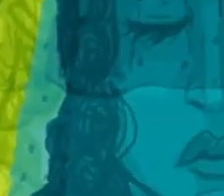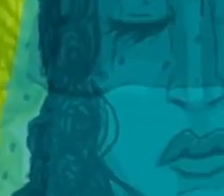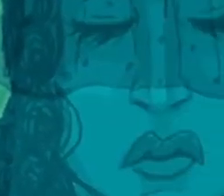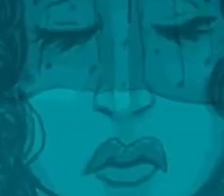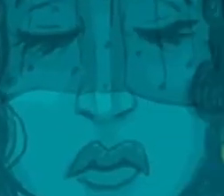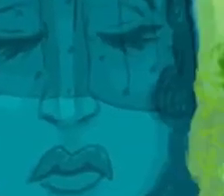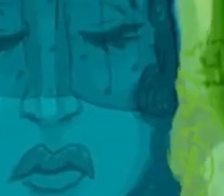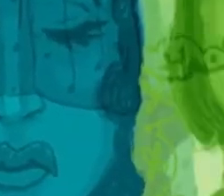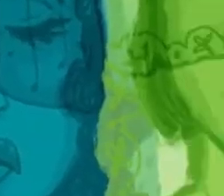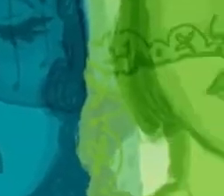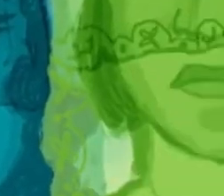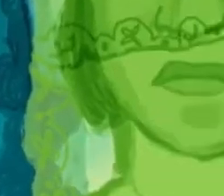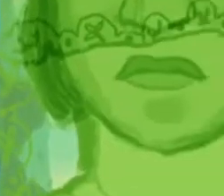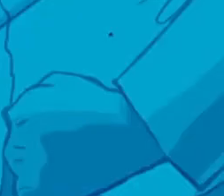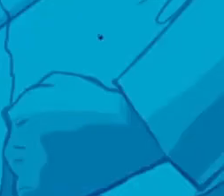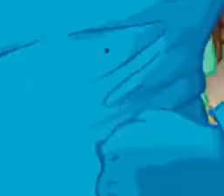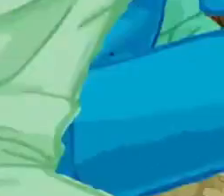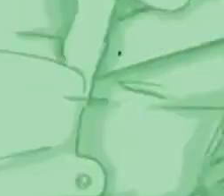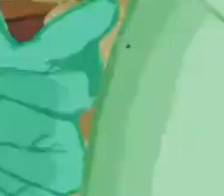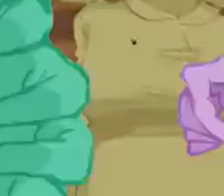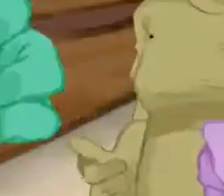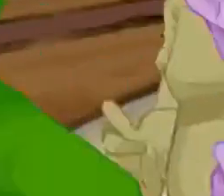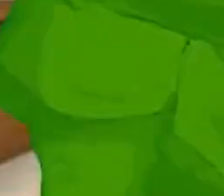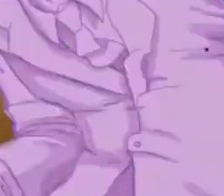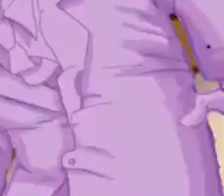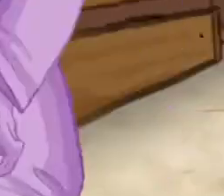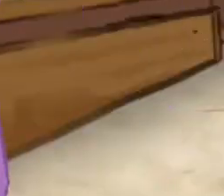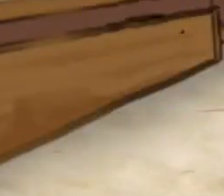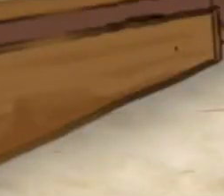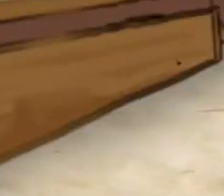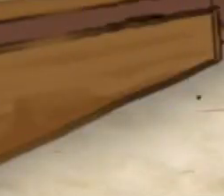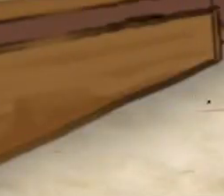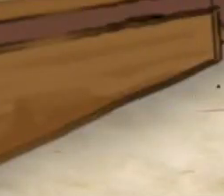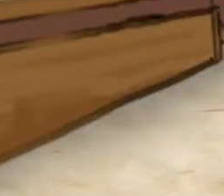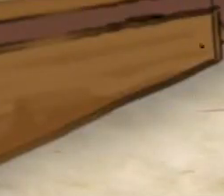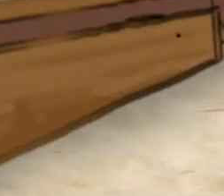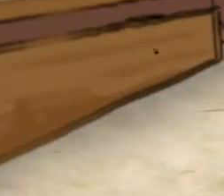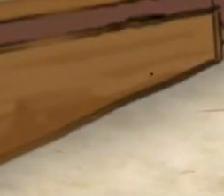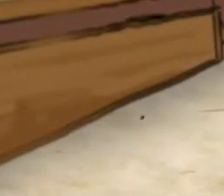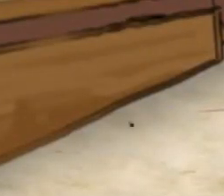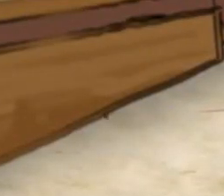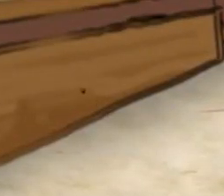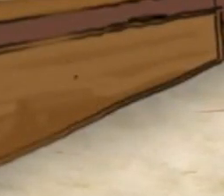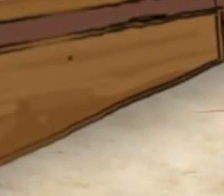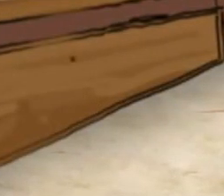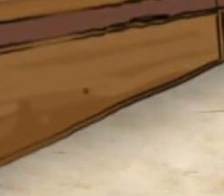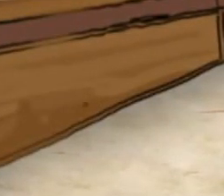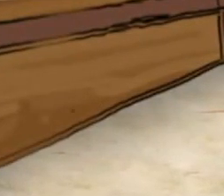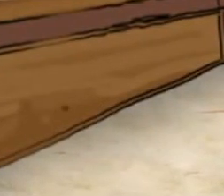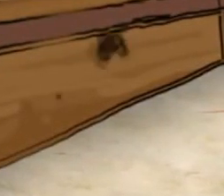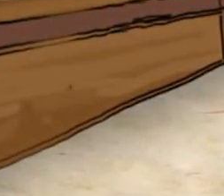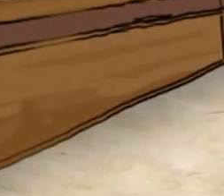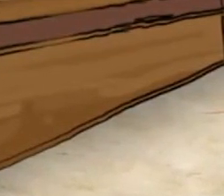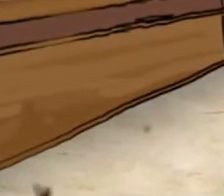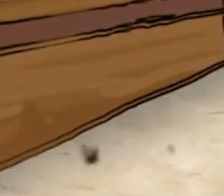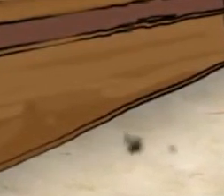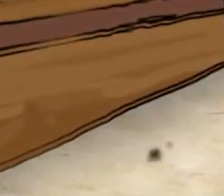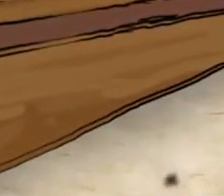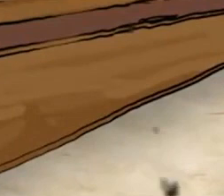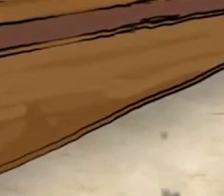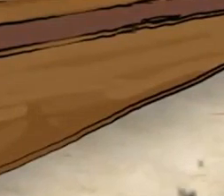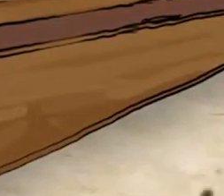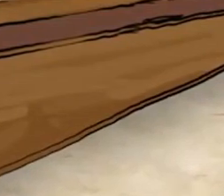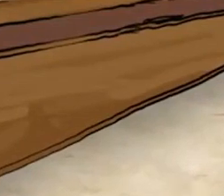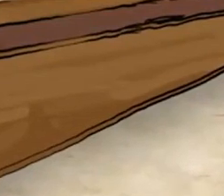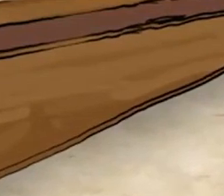policías empezaron a disparar y la gente se asustó y dejaron caer los cajones, y tengo la imagen de cómo cayeron esos